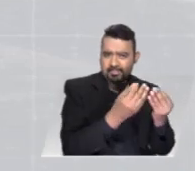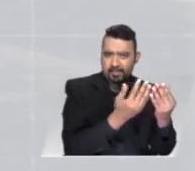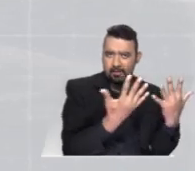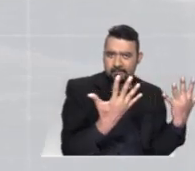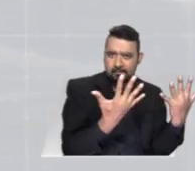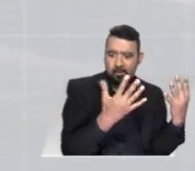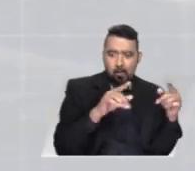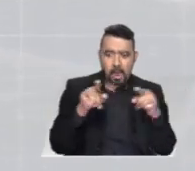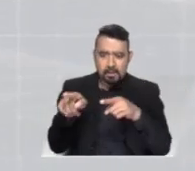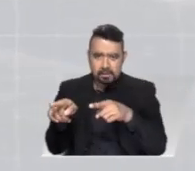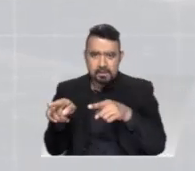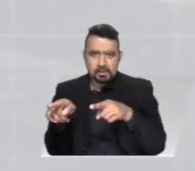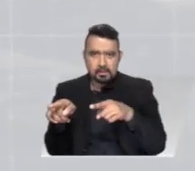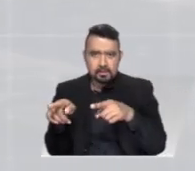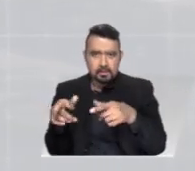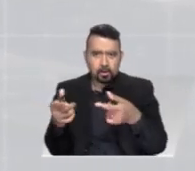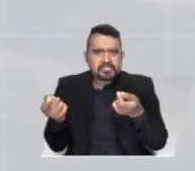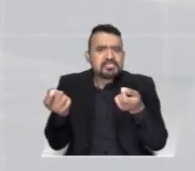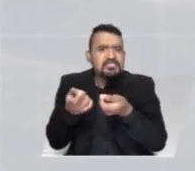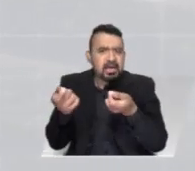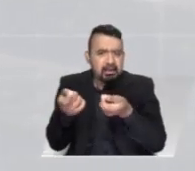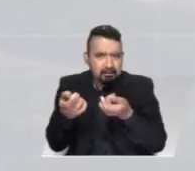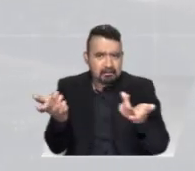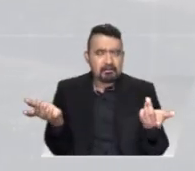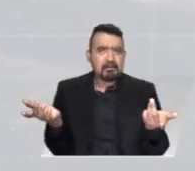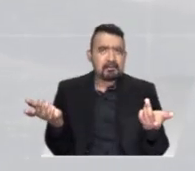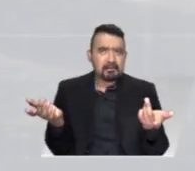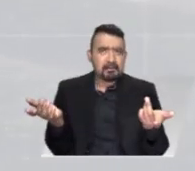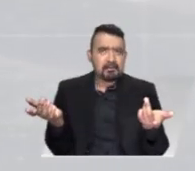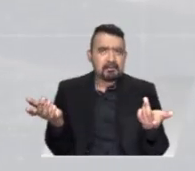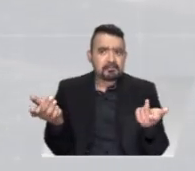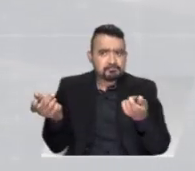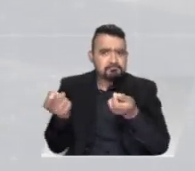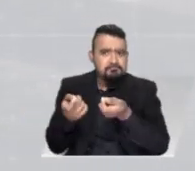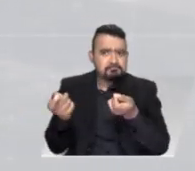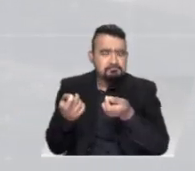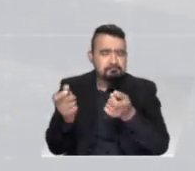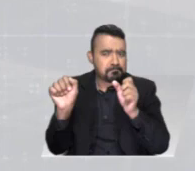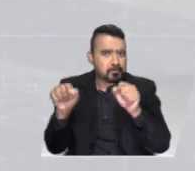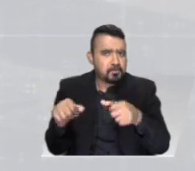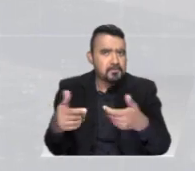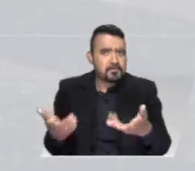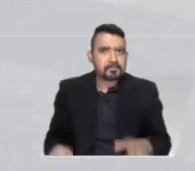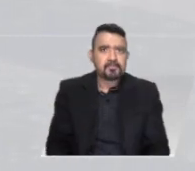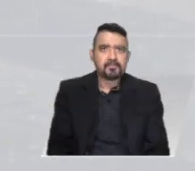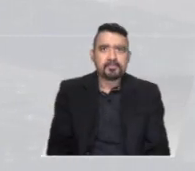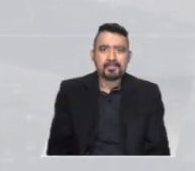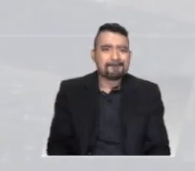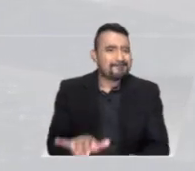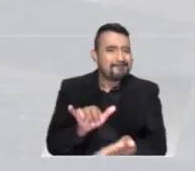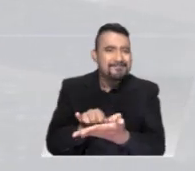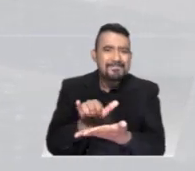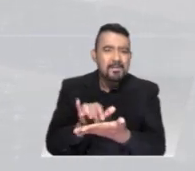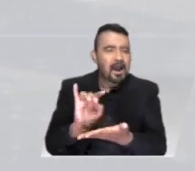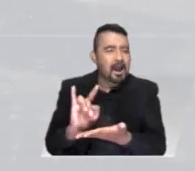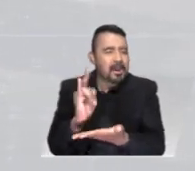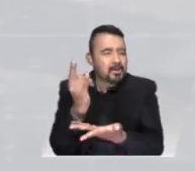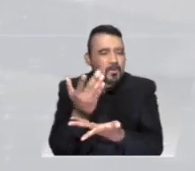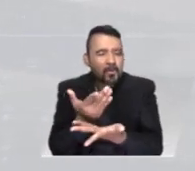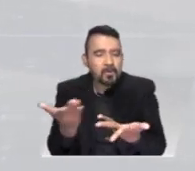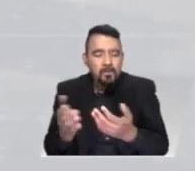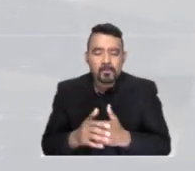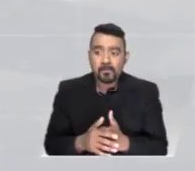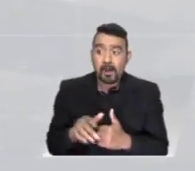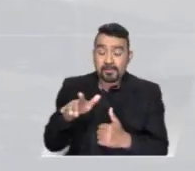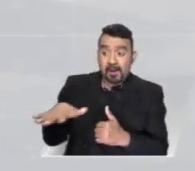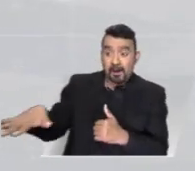Aburrá, pues lo hace supremamente cercano y volvemos a la misma situación, tratar de concentrar los servicios